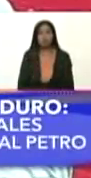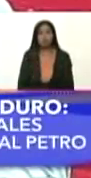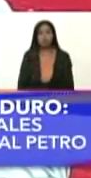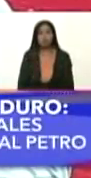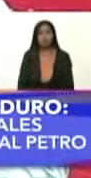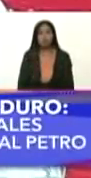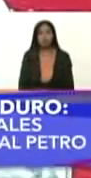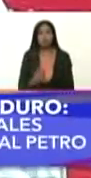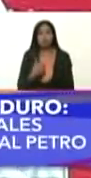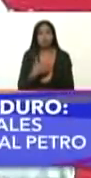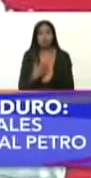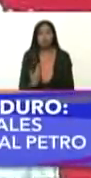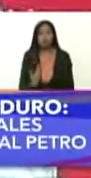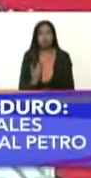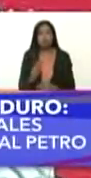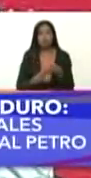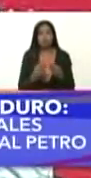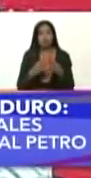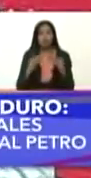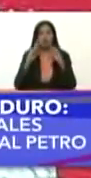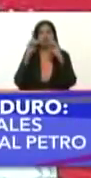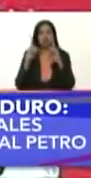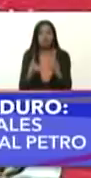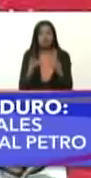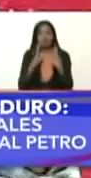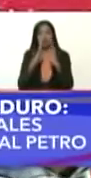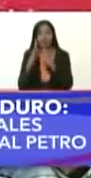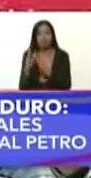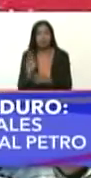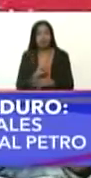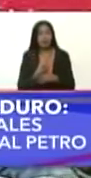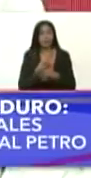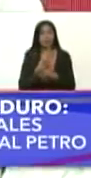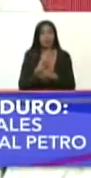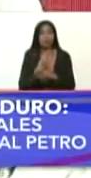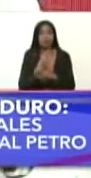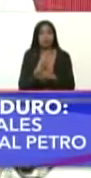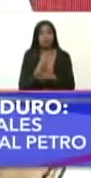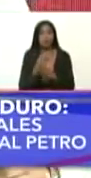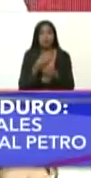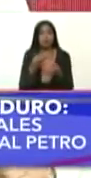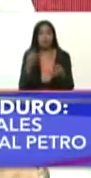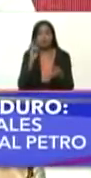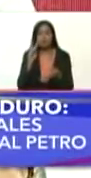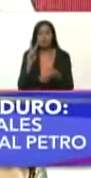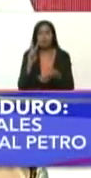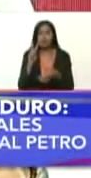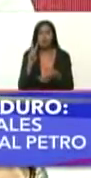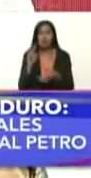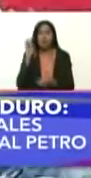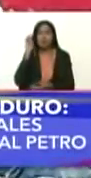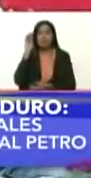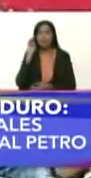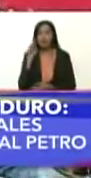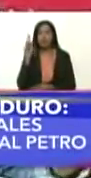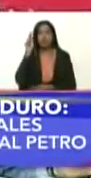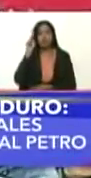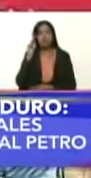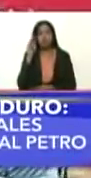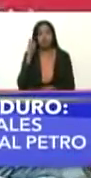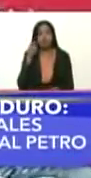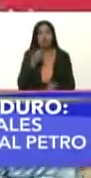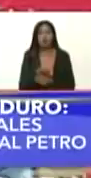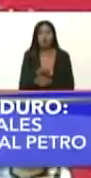Yo quiero que todas estas decisiones se organicen pronto. Piñate es un gran metodólogo, es maestro, es profesor, graduado